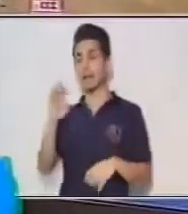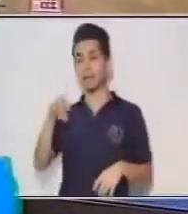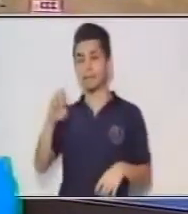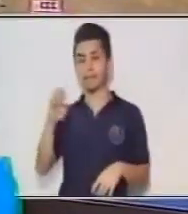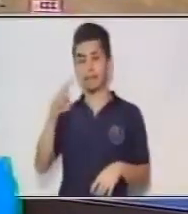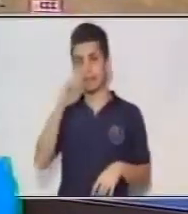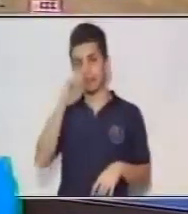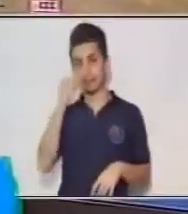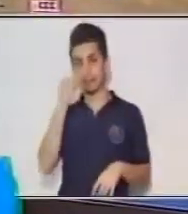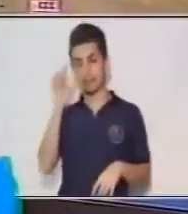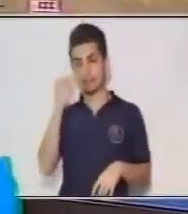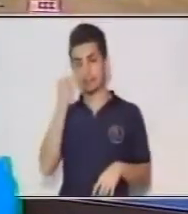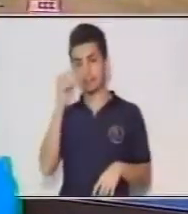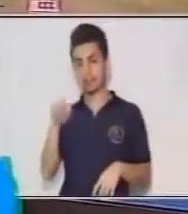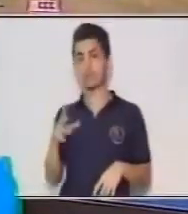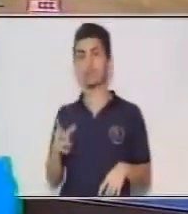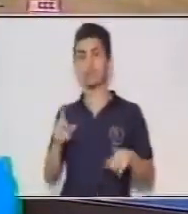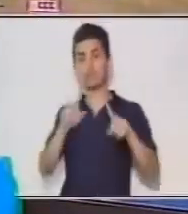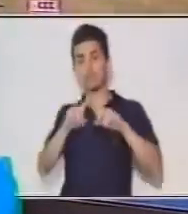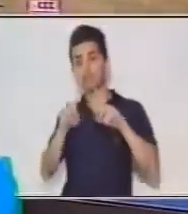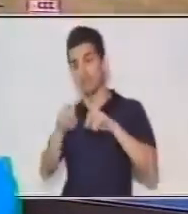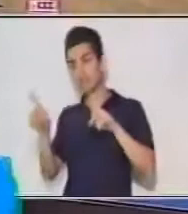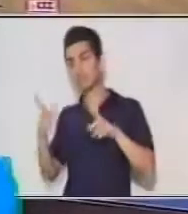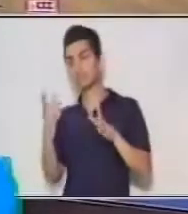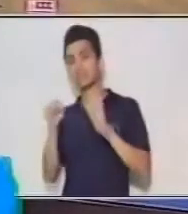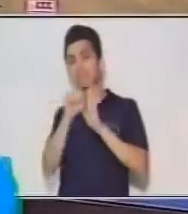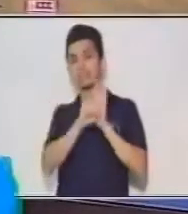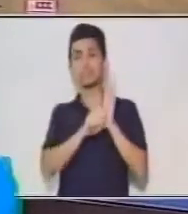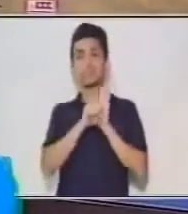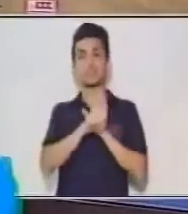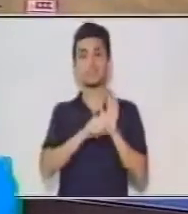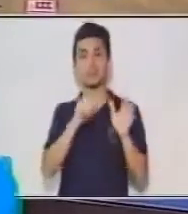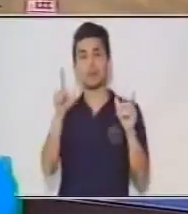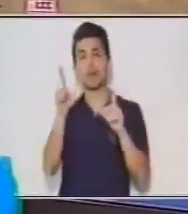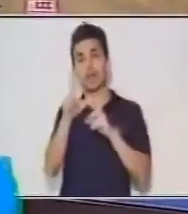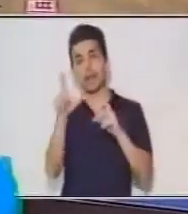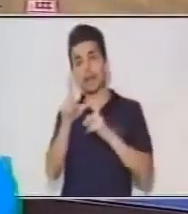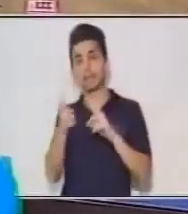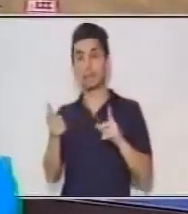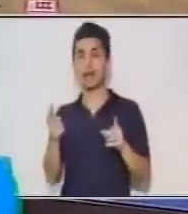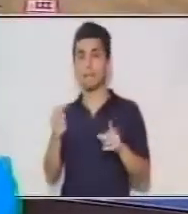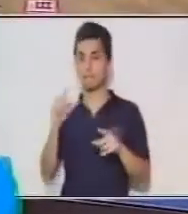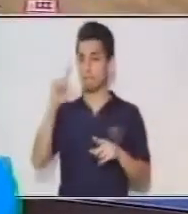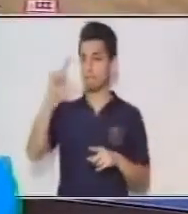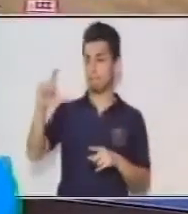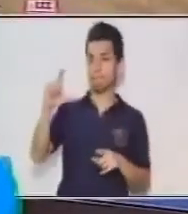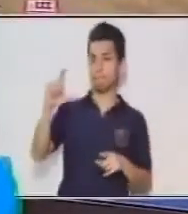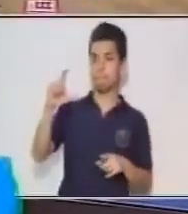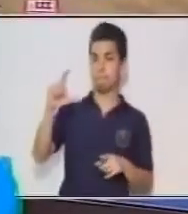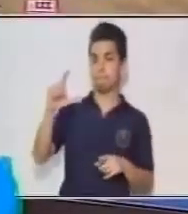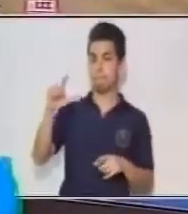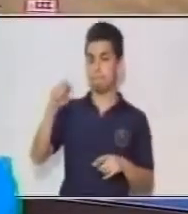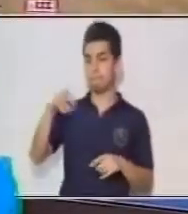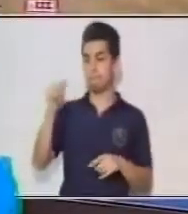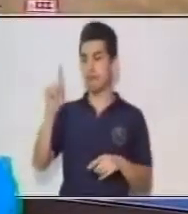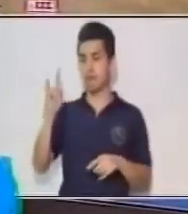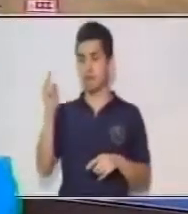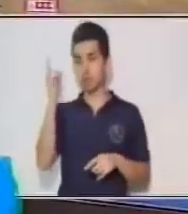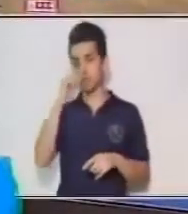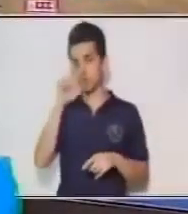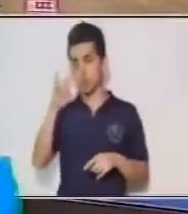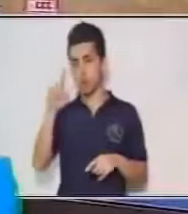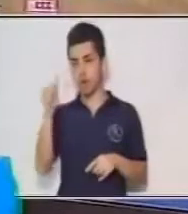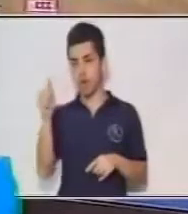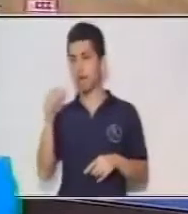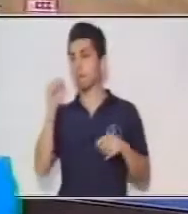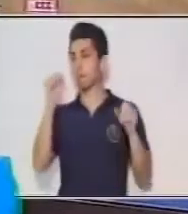que son ciertos símbolos, o sea, ciertas letras mayúsculas, que solo como máximo